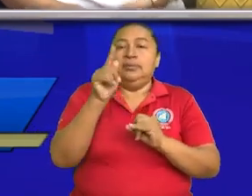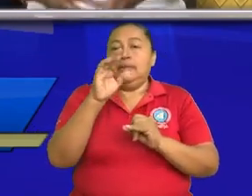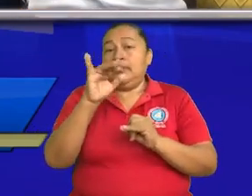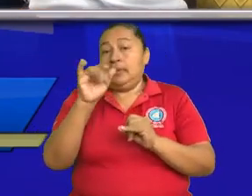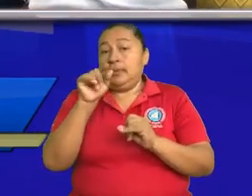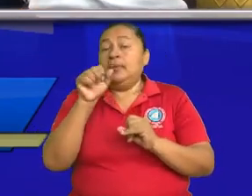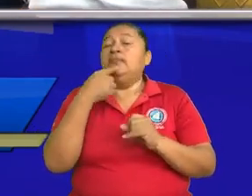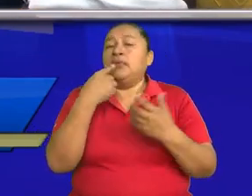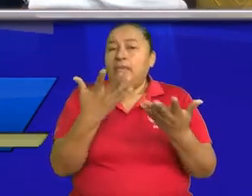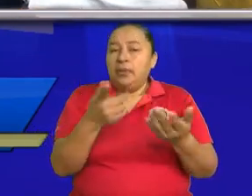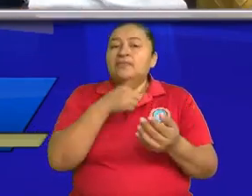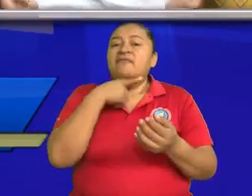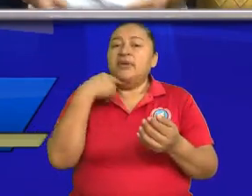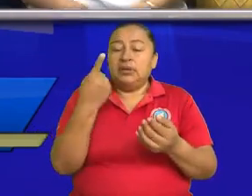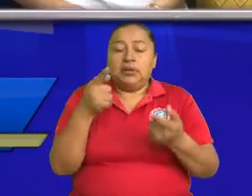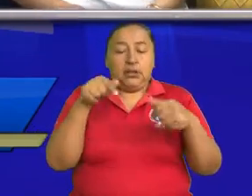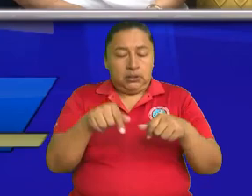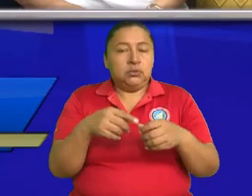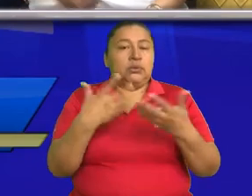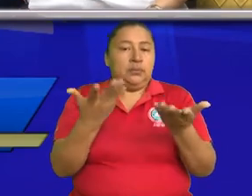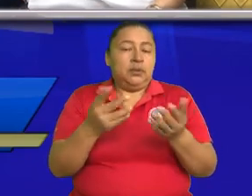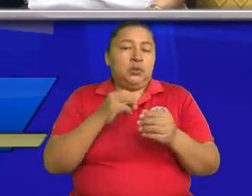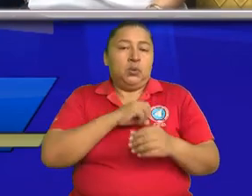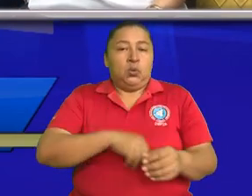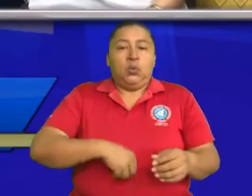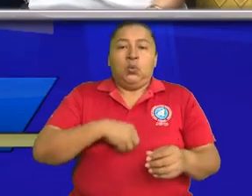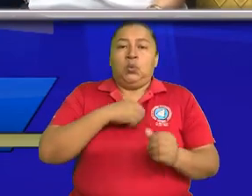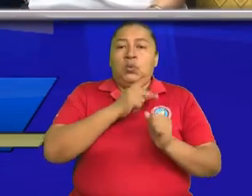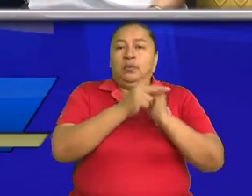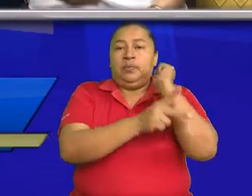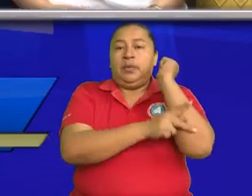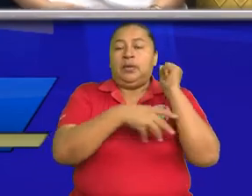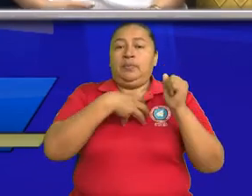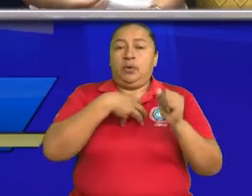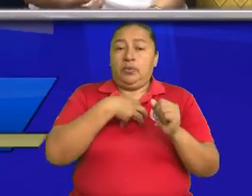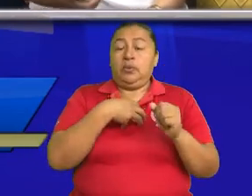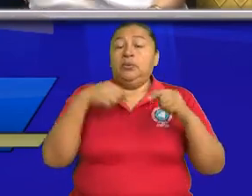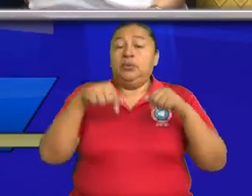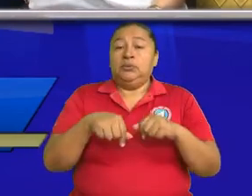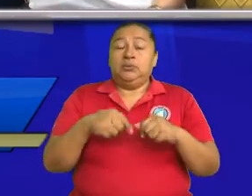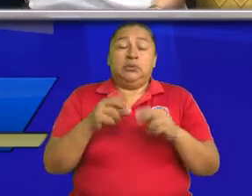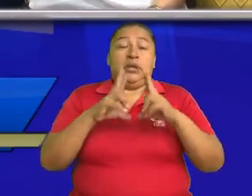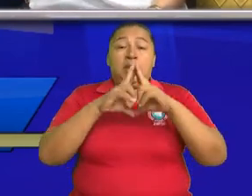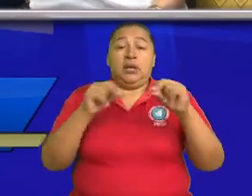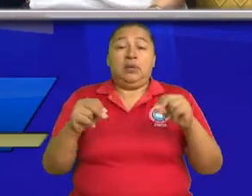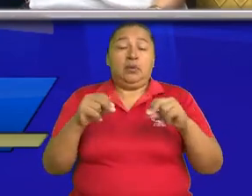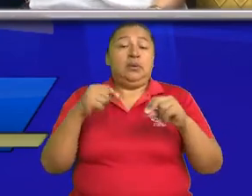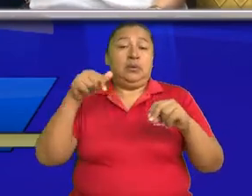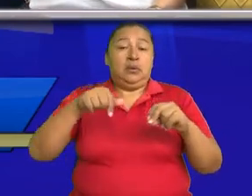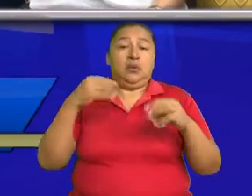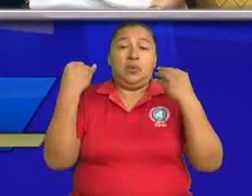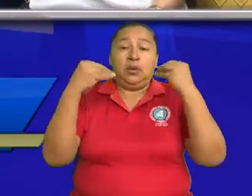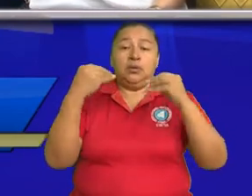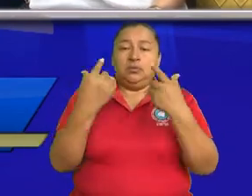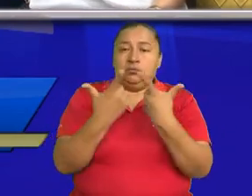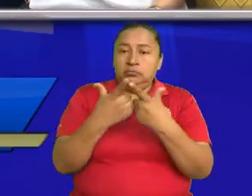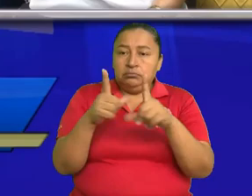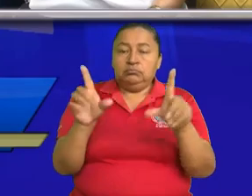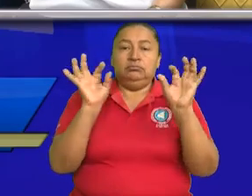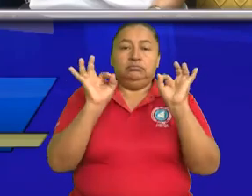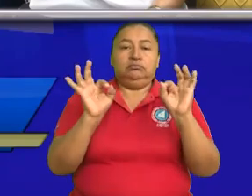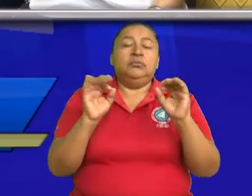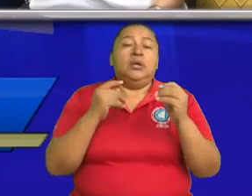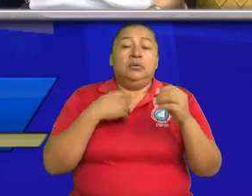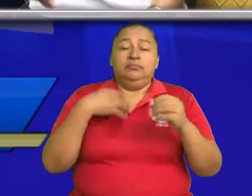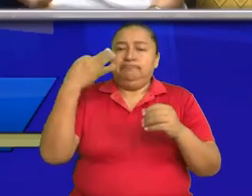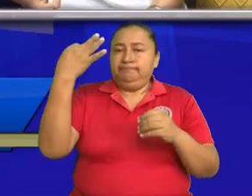Es una realidad. Entonces, eso también es orgullo patrio. Eso es sentirse orgulloso de que en Nicaragua la educación gratuita, de calidad y con